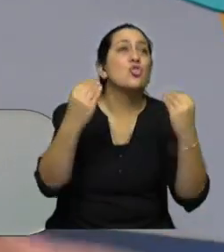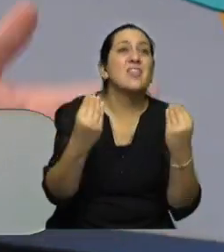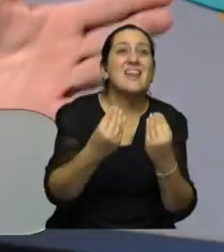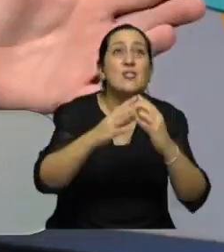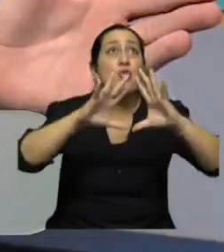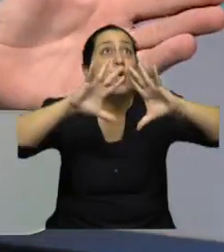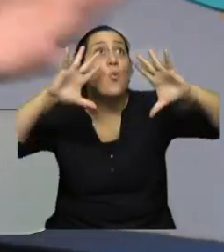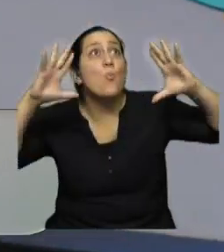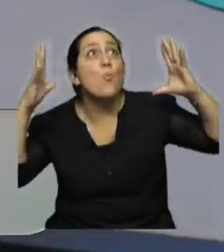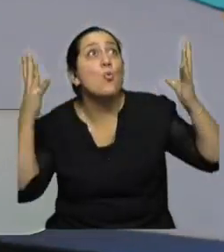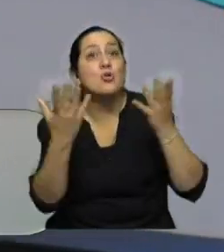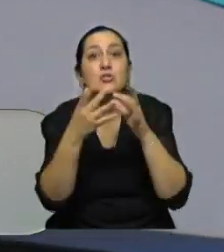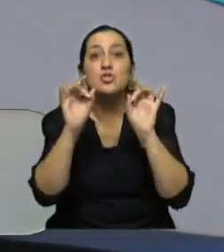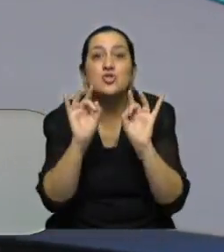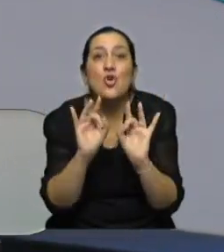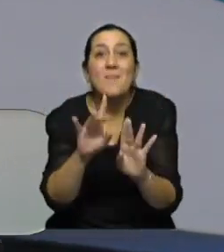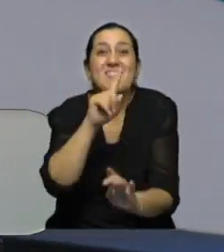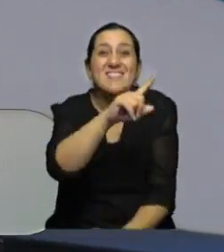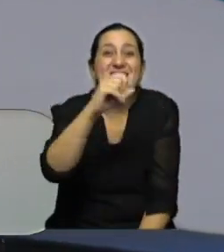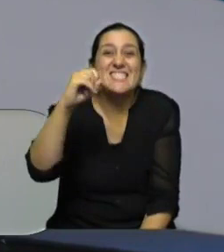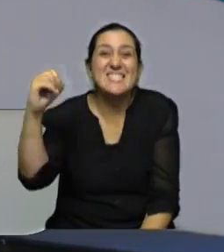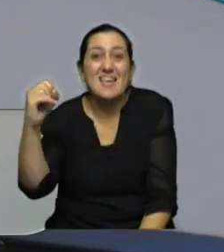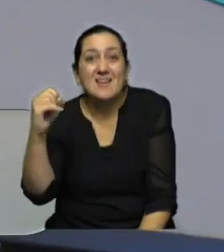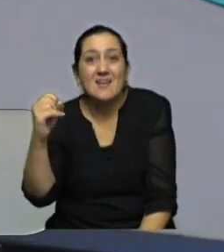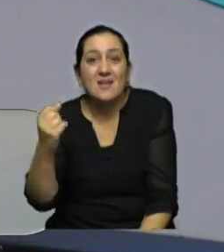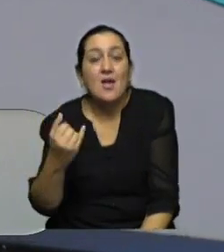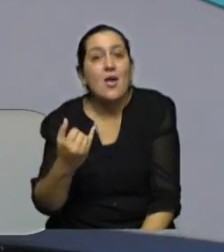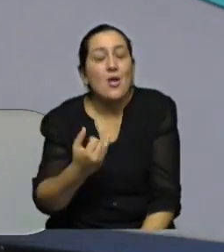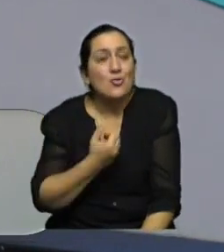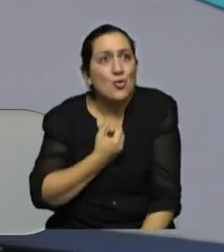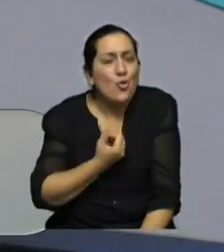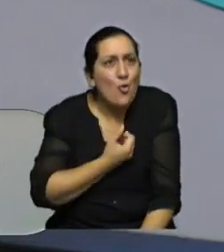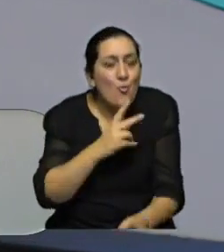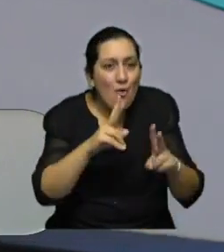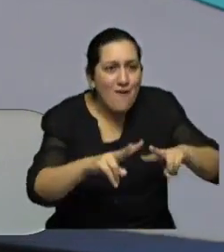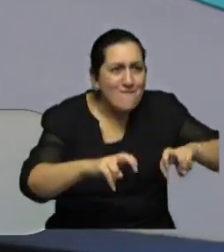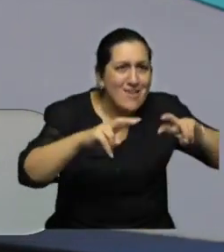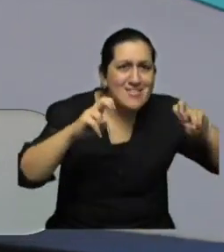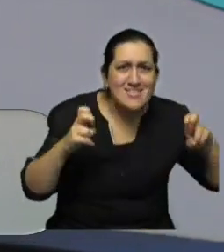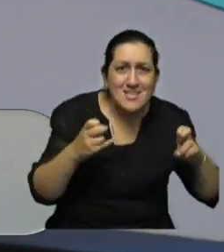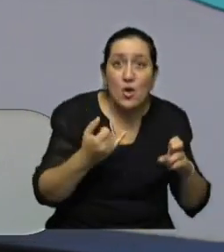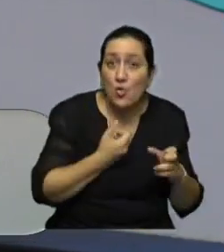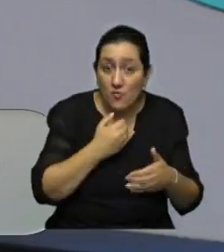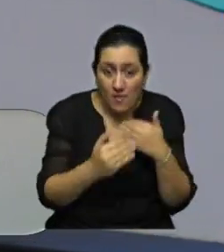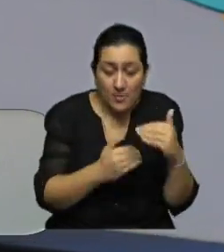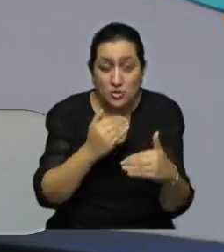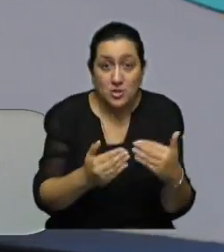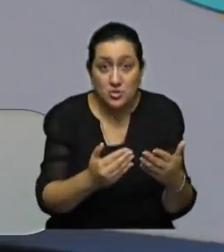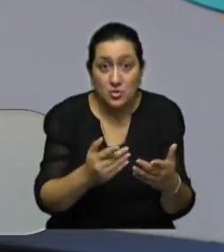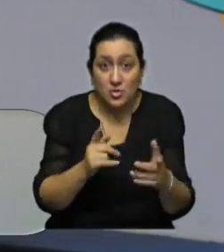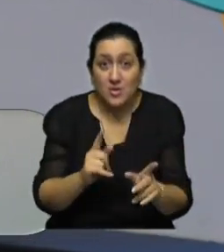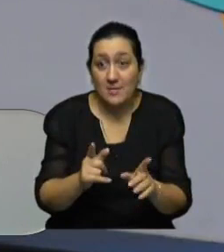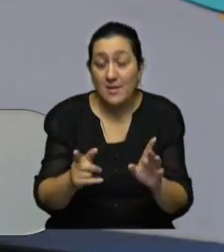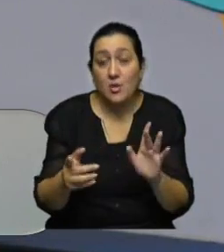mundo. Entonces, ¿cómo ustedes se enfrentan a eso, a averiguar qué tiene? ¿Cómo fue el proceso y a